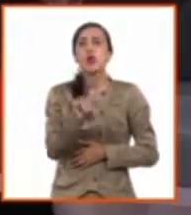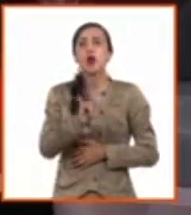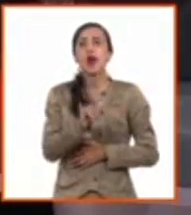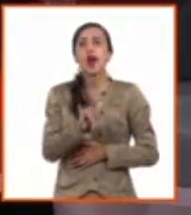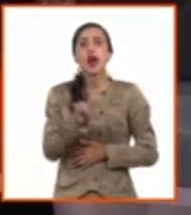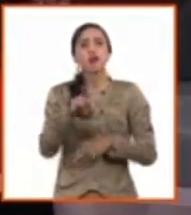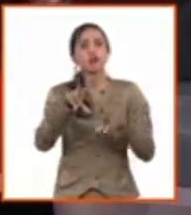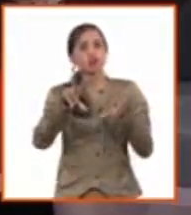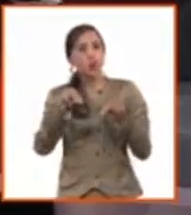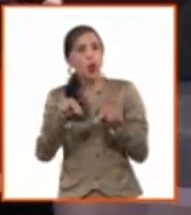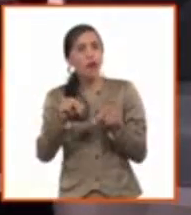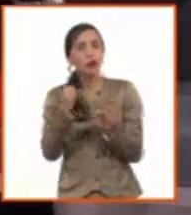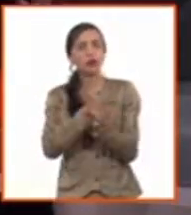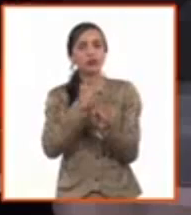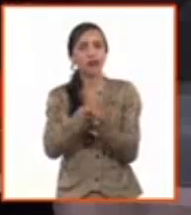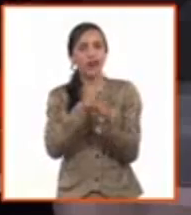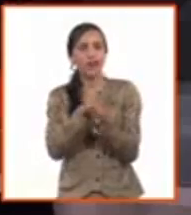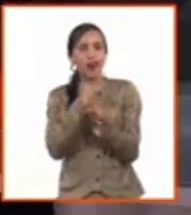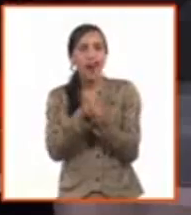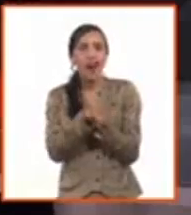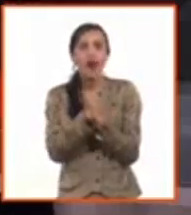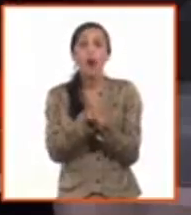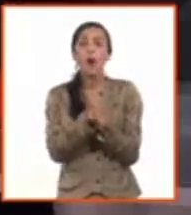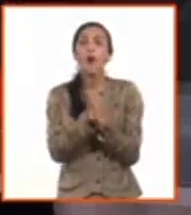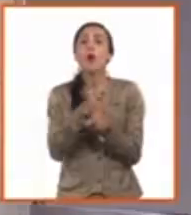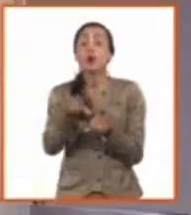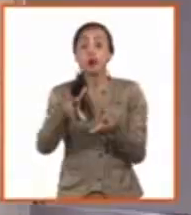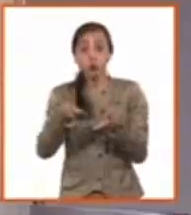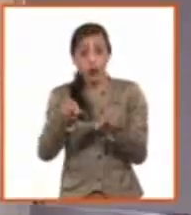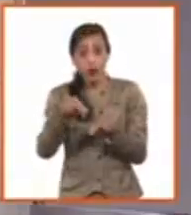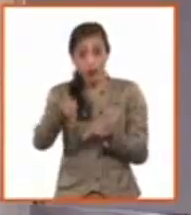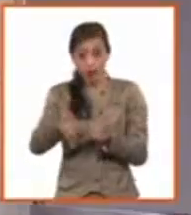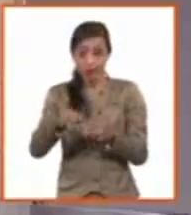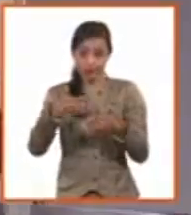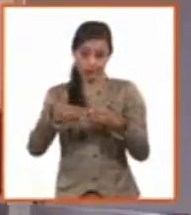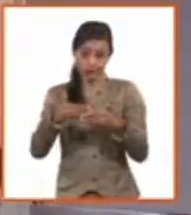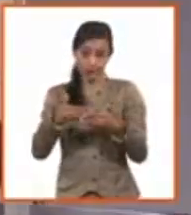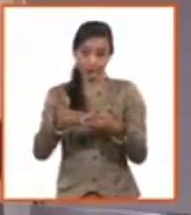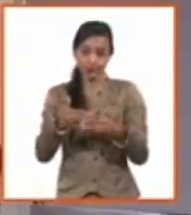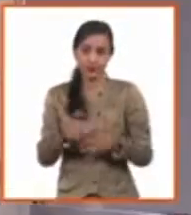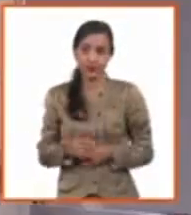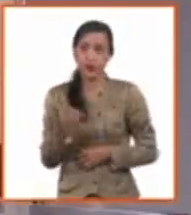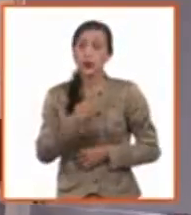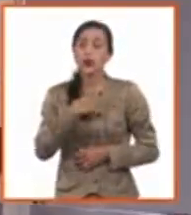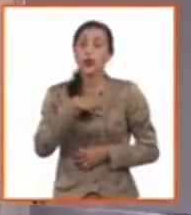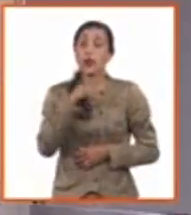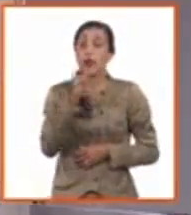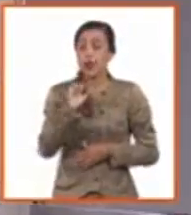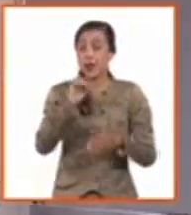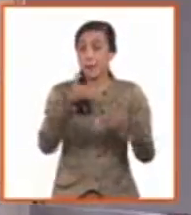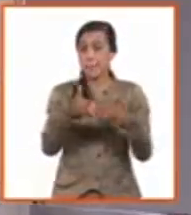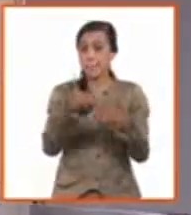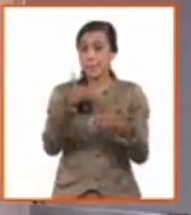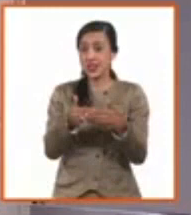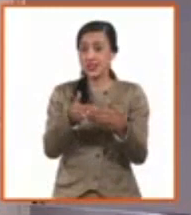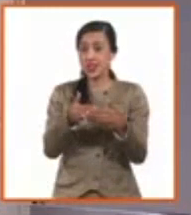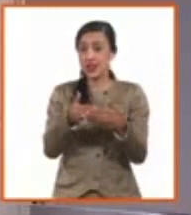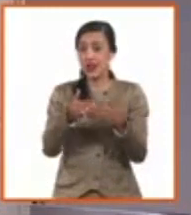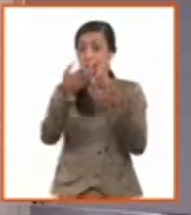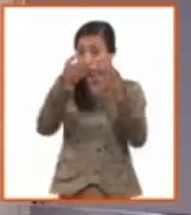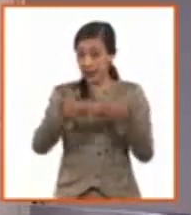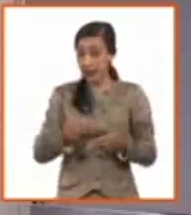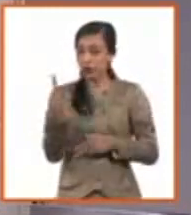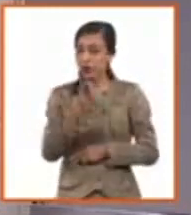también novedades desafíos que van entrando en el ámbito de la industria mismo tenemos diez entidades registraban el